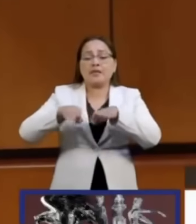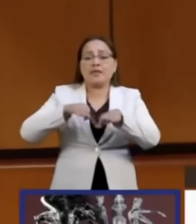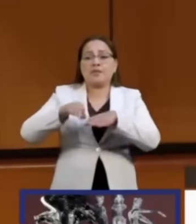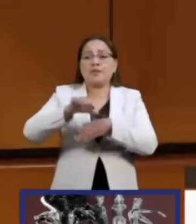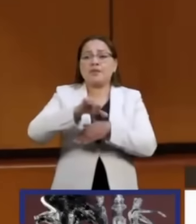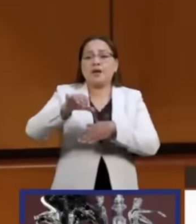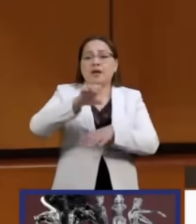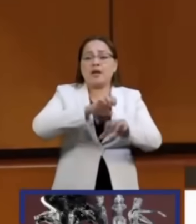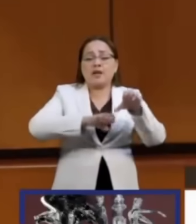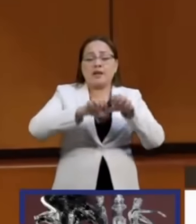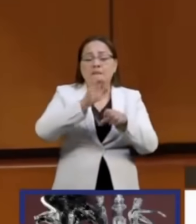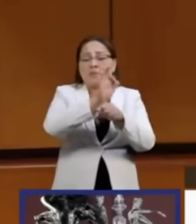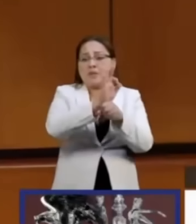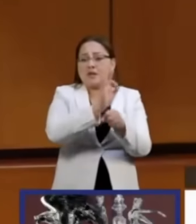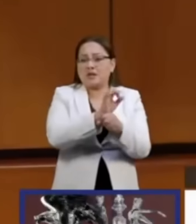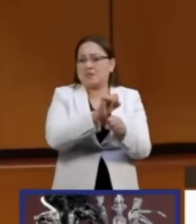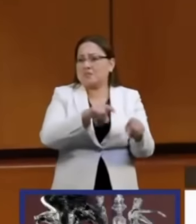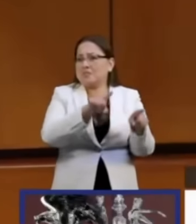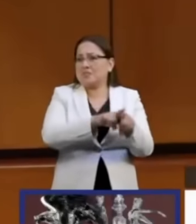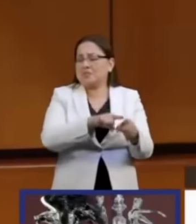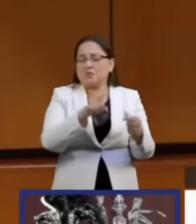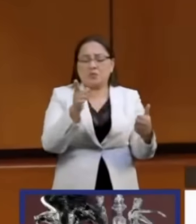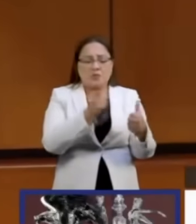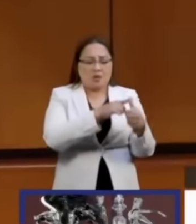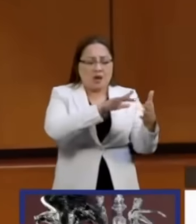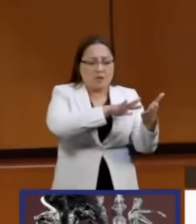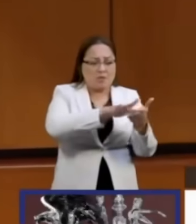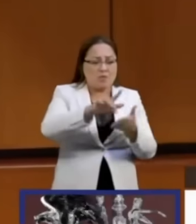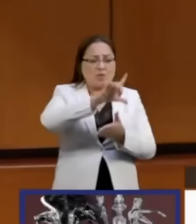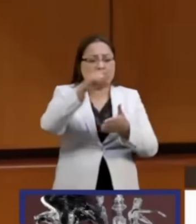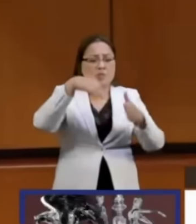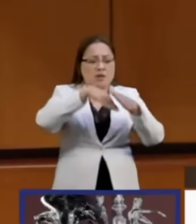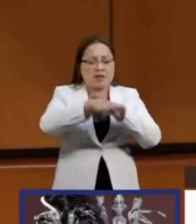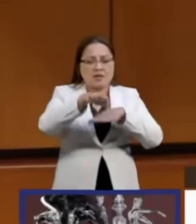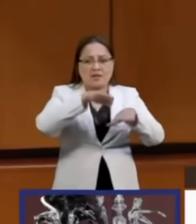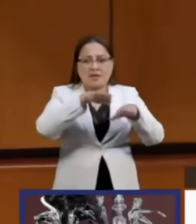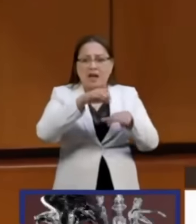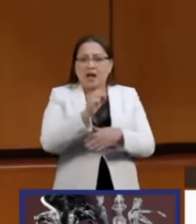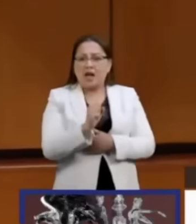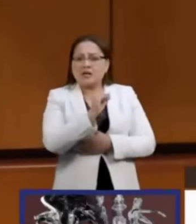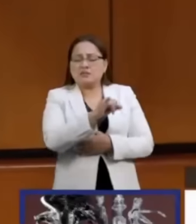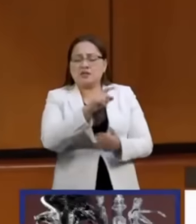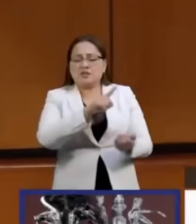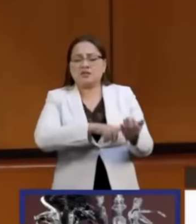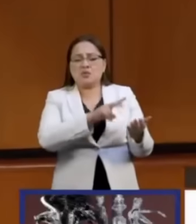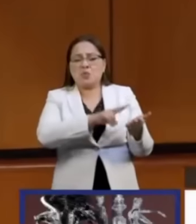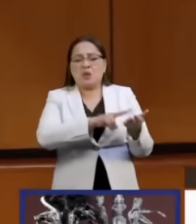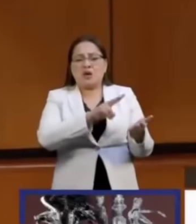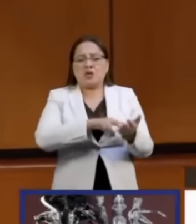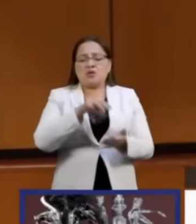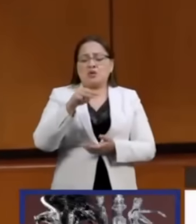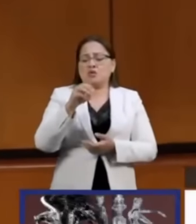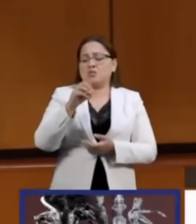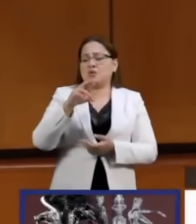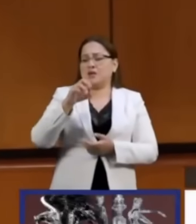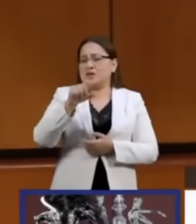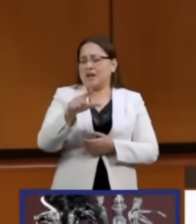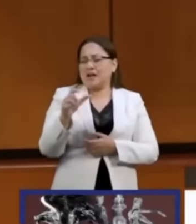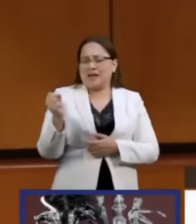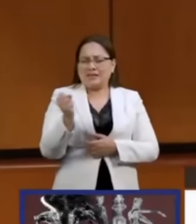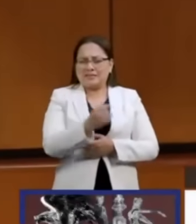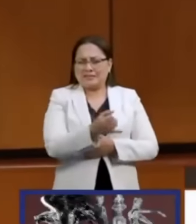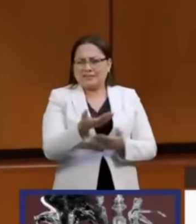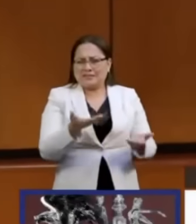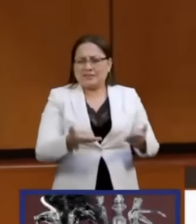que benefició, ¿ese es su estandarte moral? Ernesto Cedillo, el